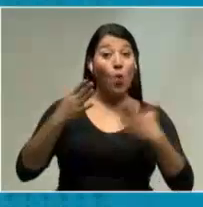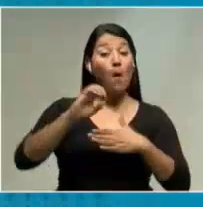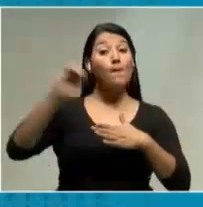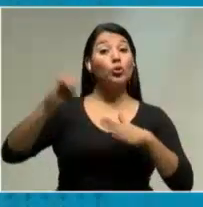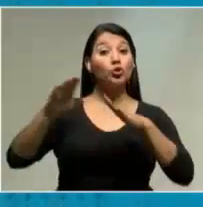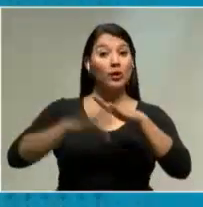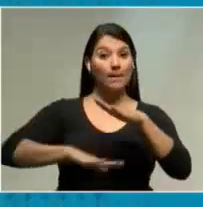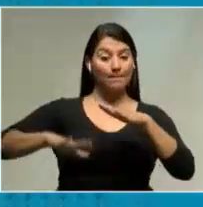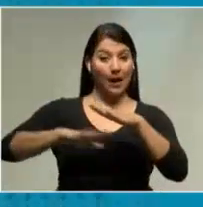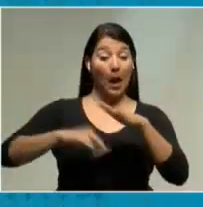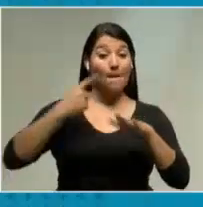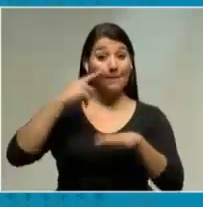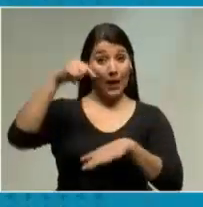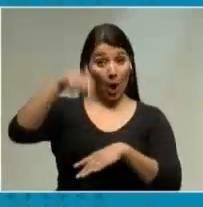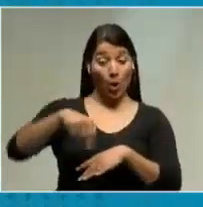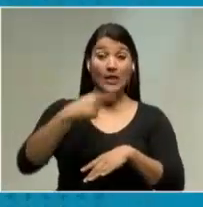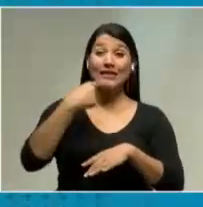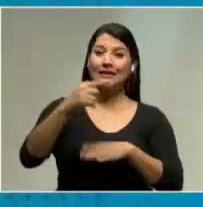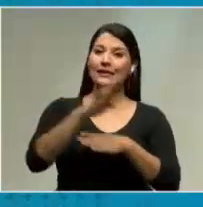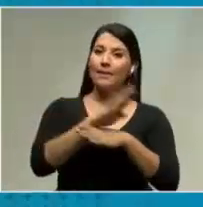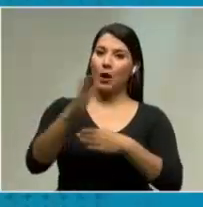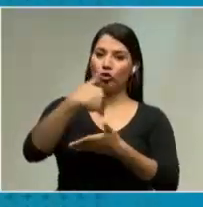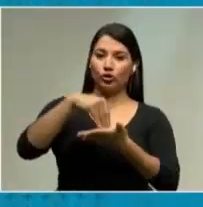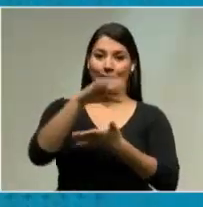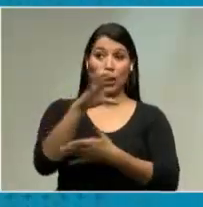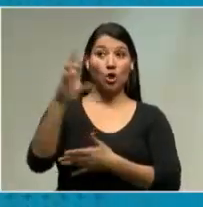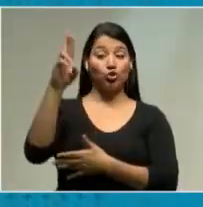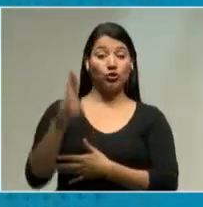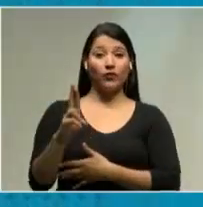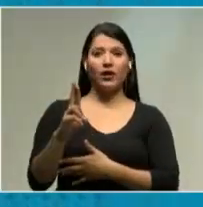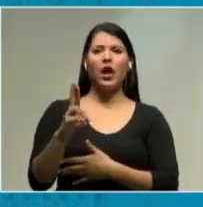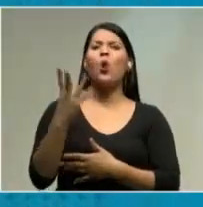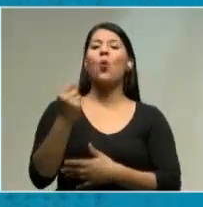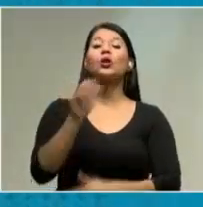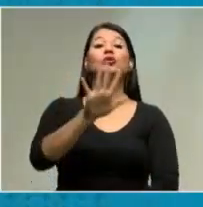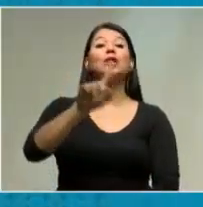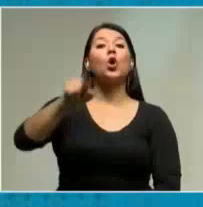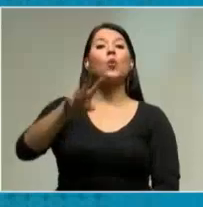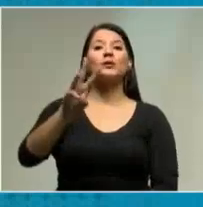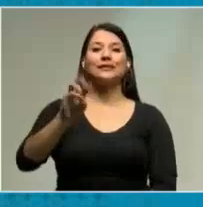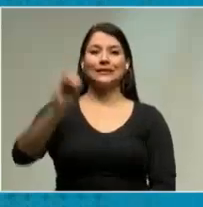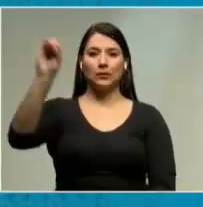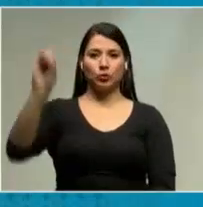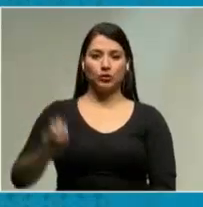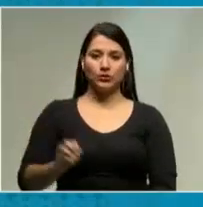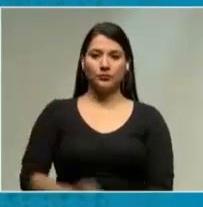tasa básica pasiva para hoy según el Banco Central de Costa Rica, 5.60%.